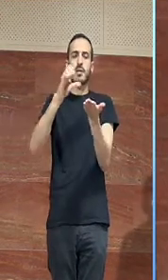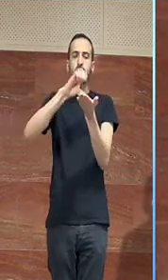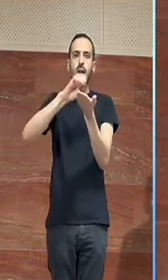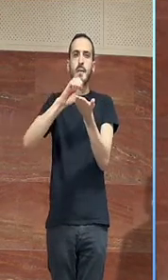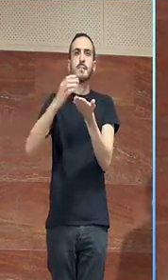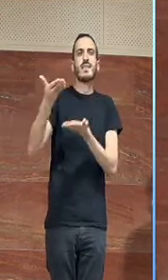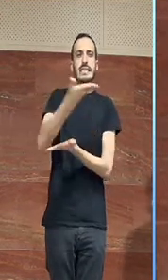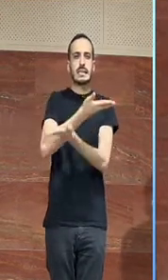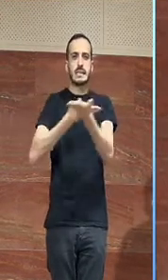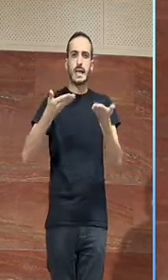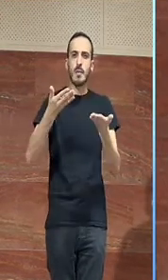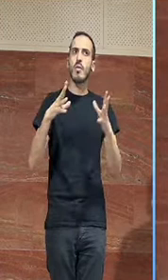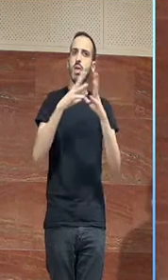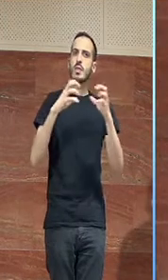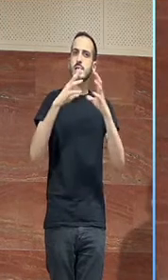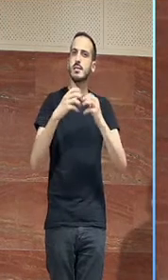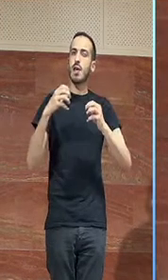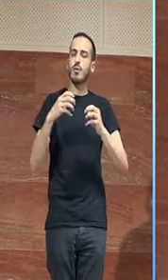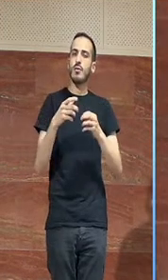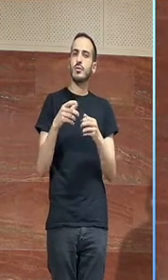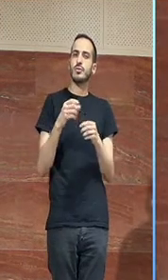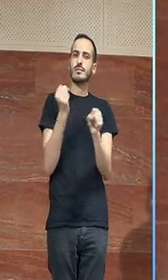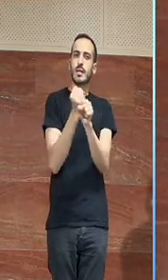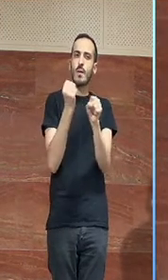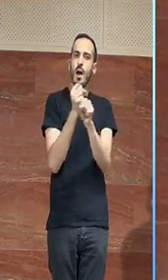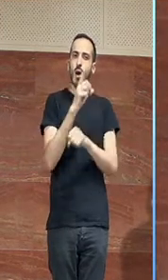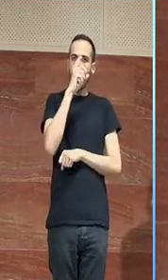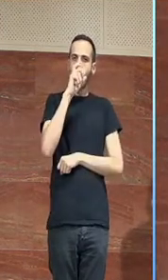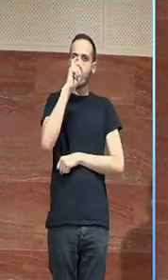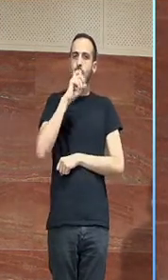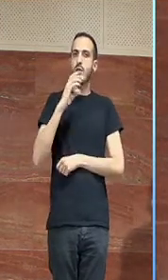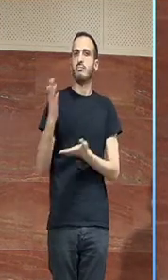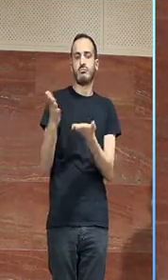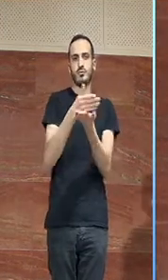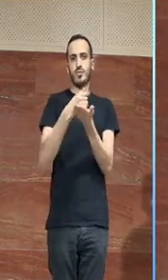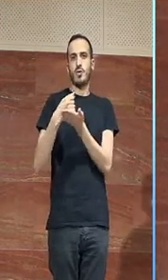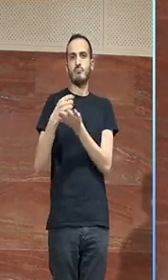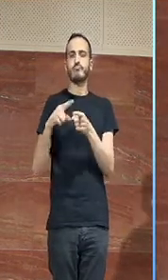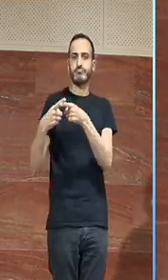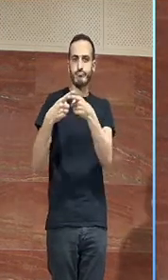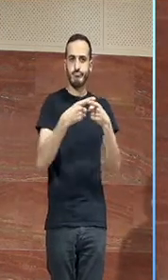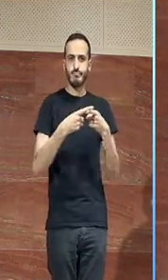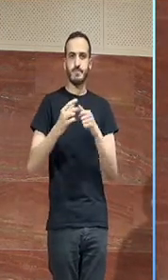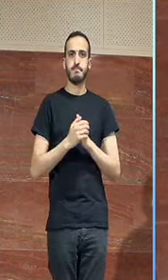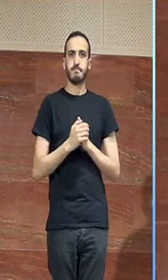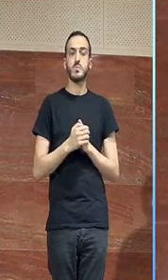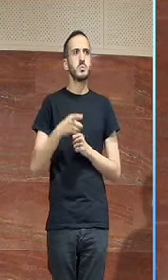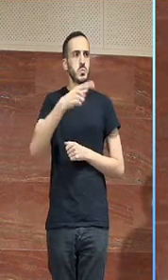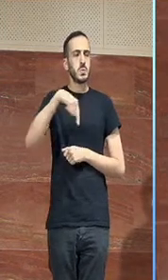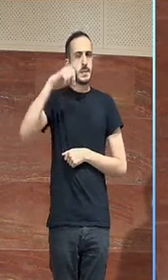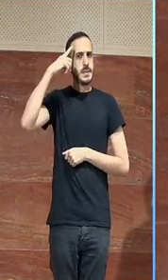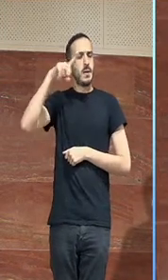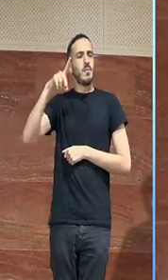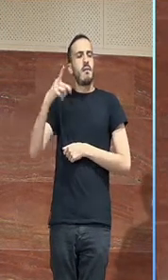de recuerdos, deseos, de recorridos y destinos. A pesar de ser conscientes de esta complejidad, tendemos a